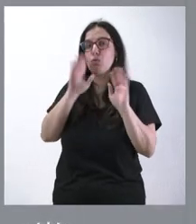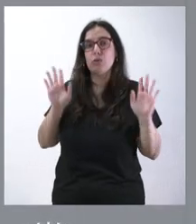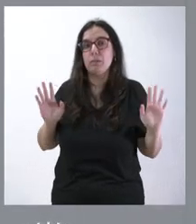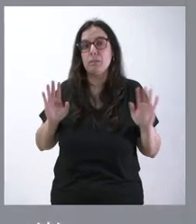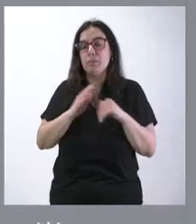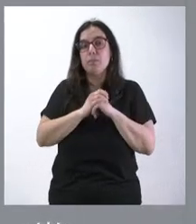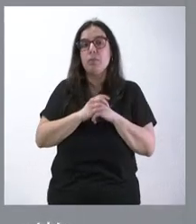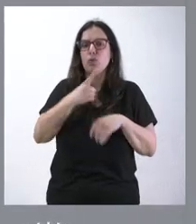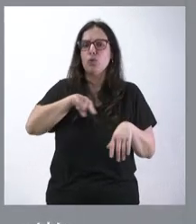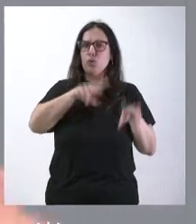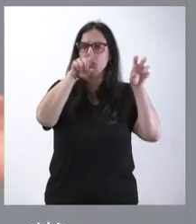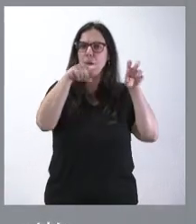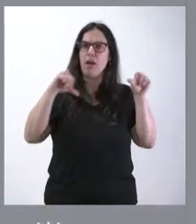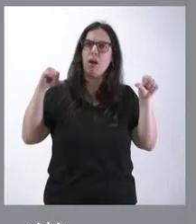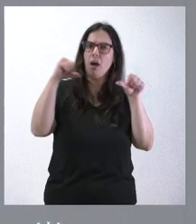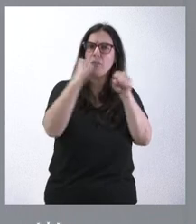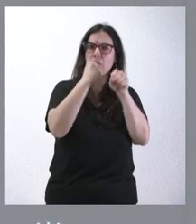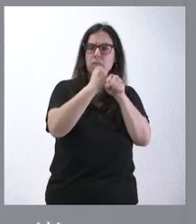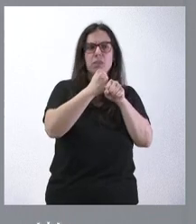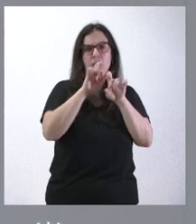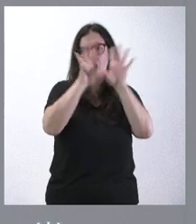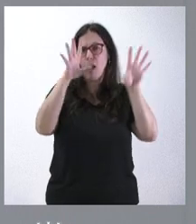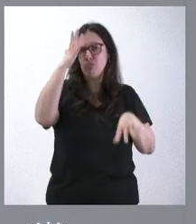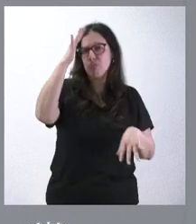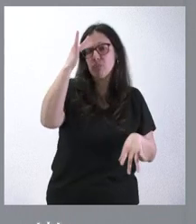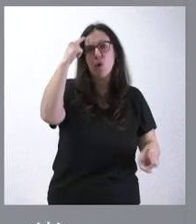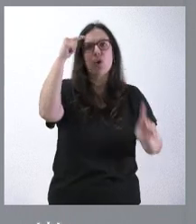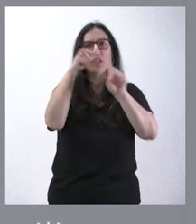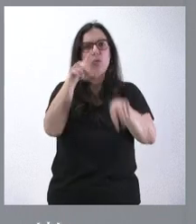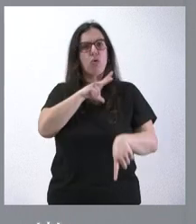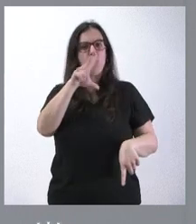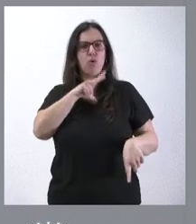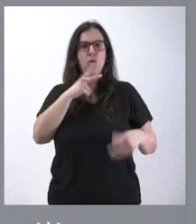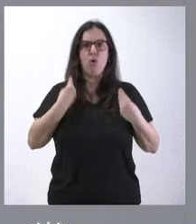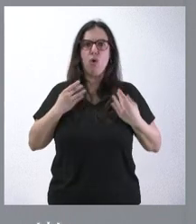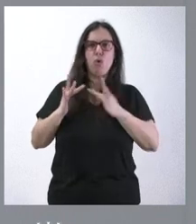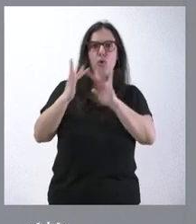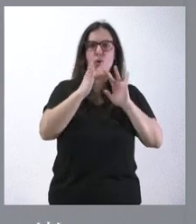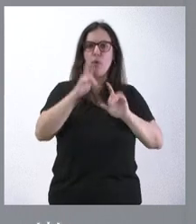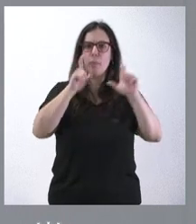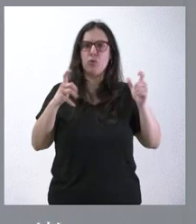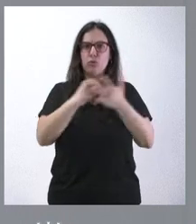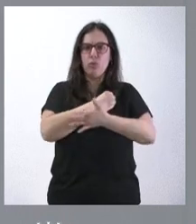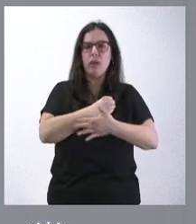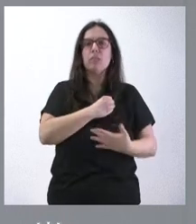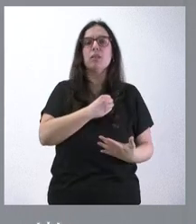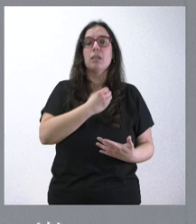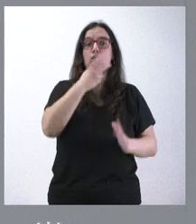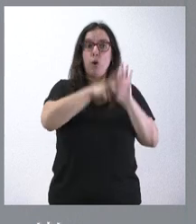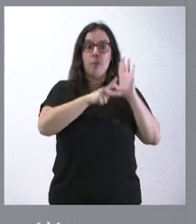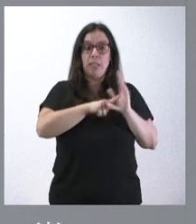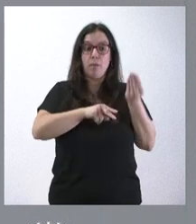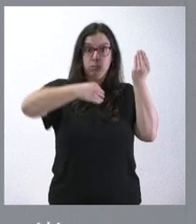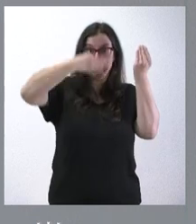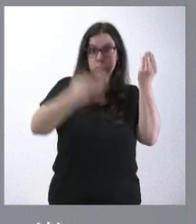llamos trabajando algún tiempo en esta materia tenemos Clara la filosofía que es la Concordia entre todos los ciudadanos cuando tengamos la normativa concreta pues la haremos